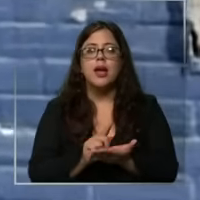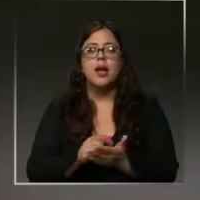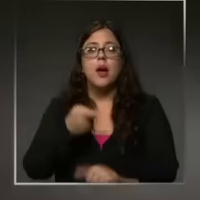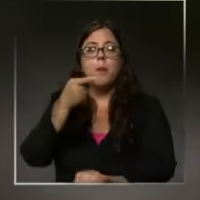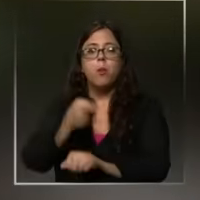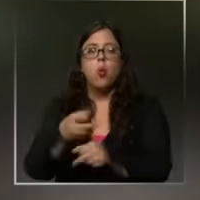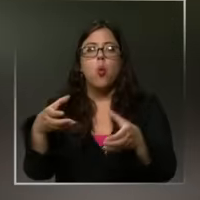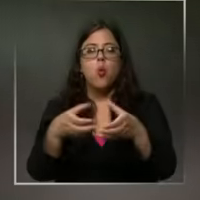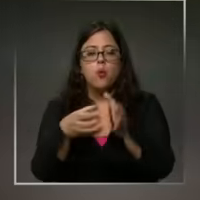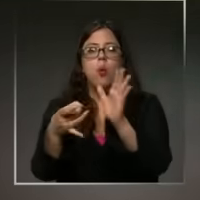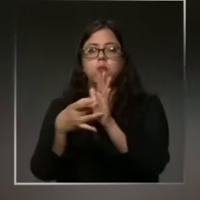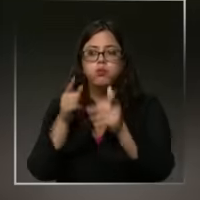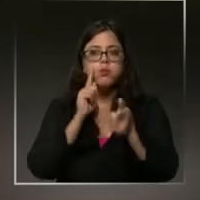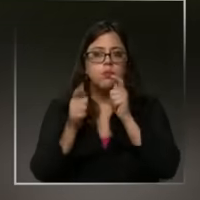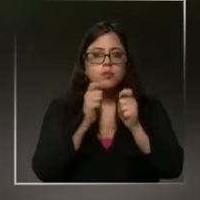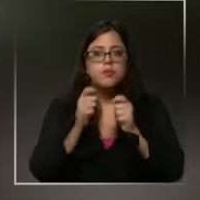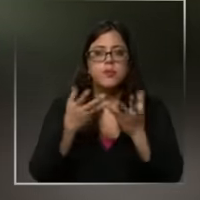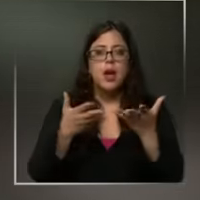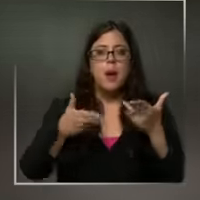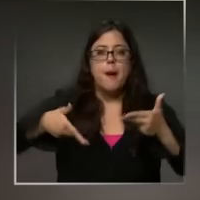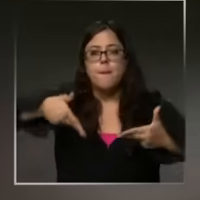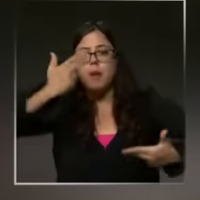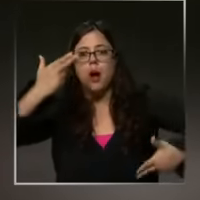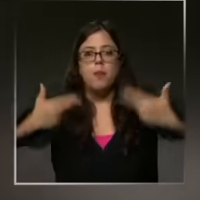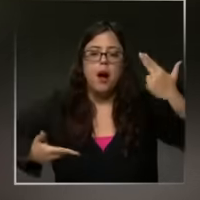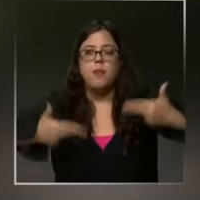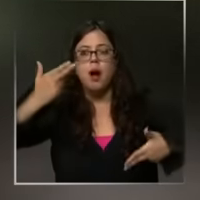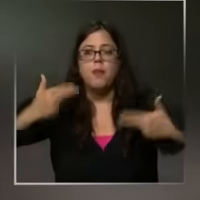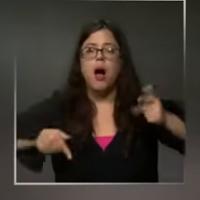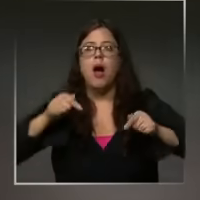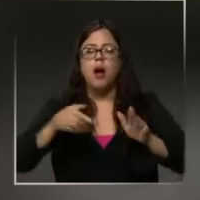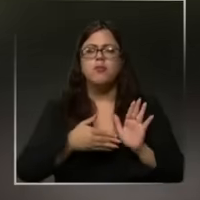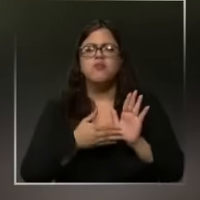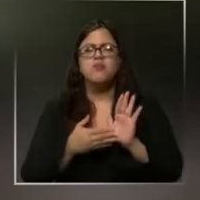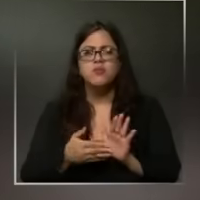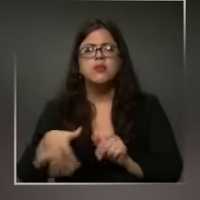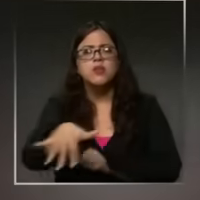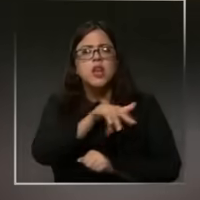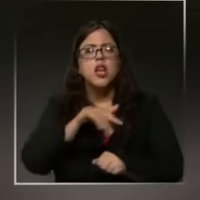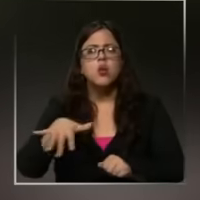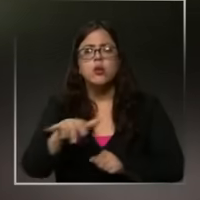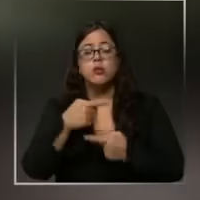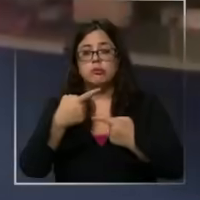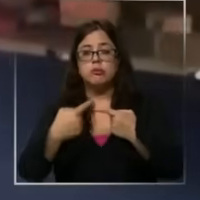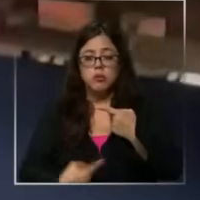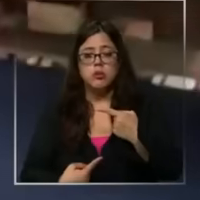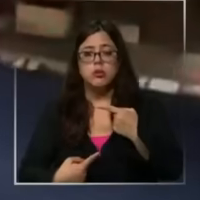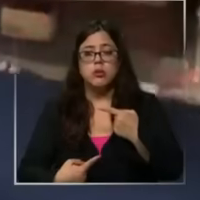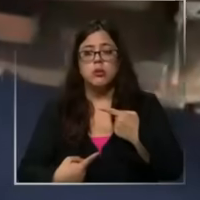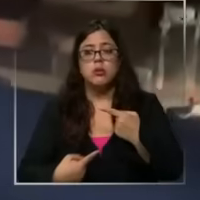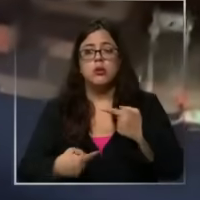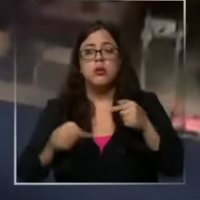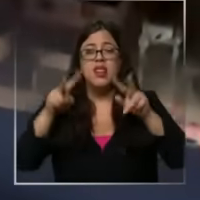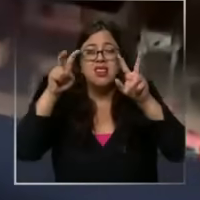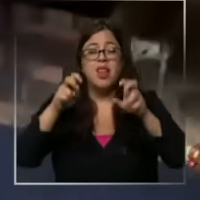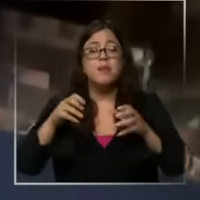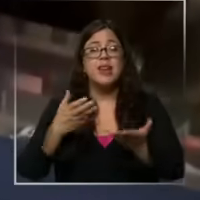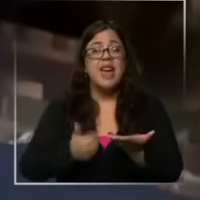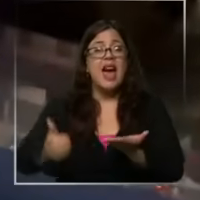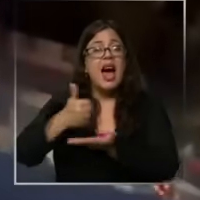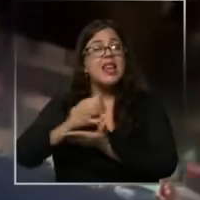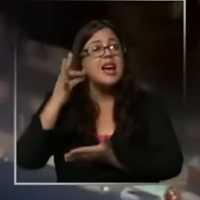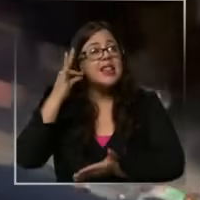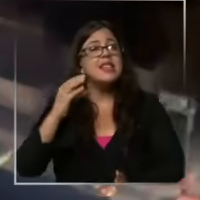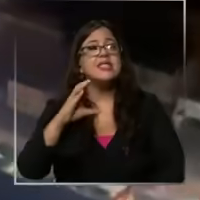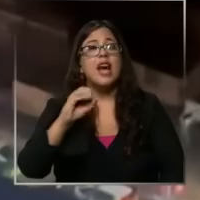de peligrosas agrupaciones que se enfrentan a fuego, cuya existencia se ha ido reflejando con escenas que dejan atónito. La alcaldesa de Colina ha reconocido que el